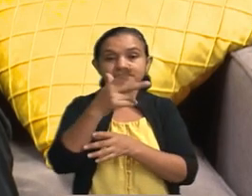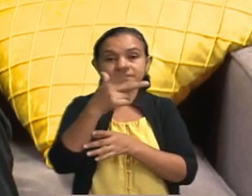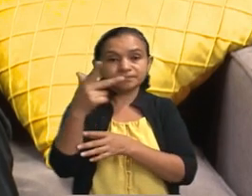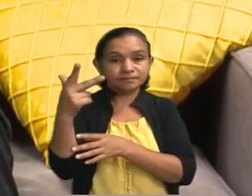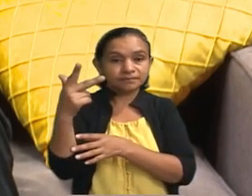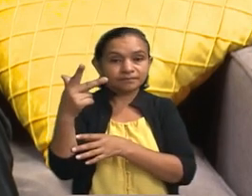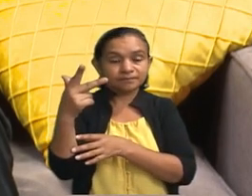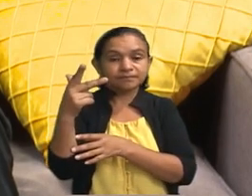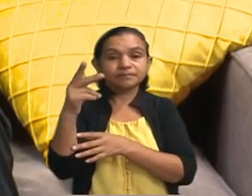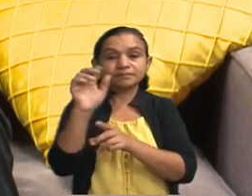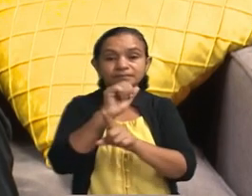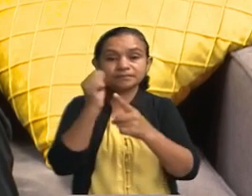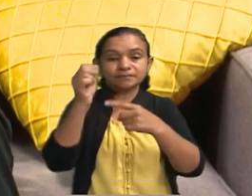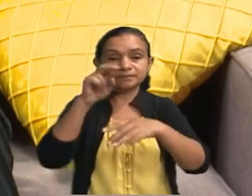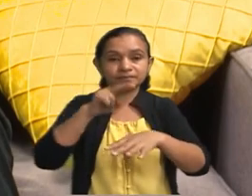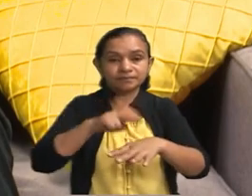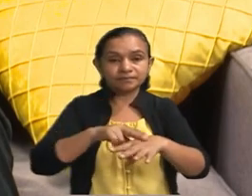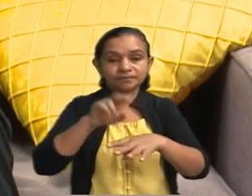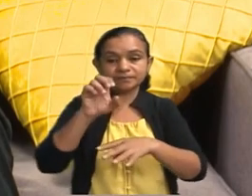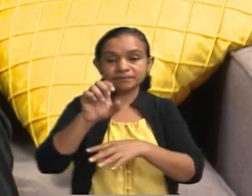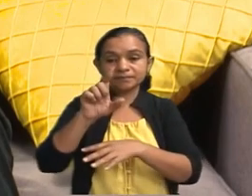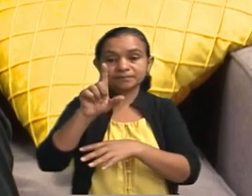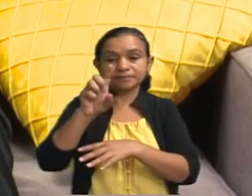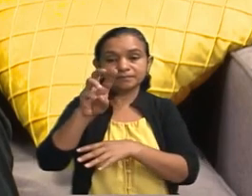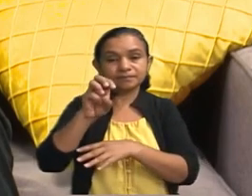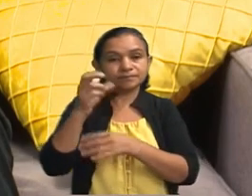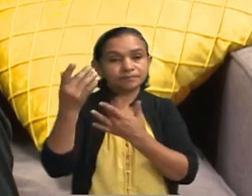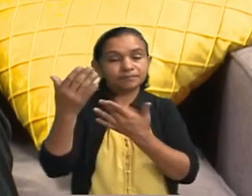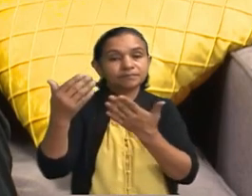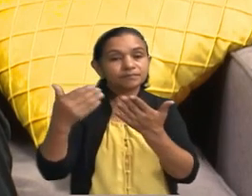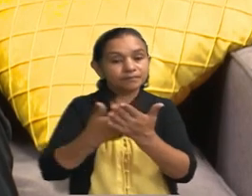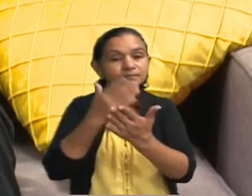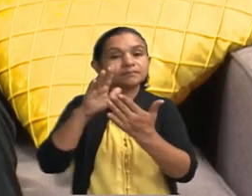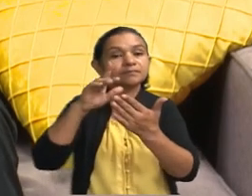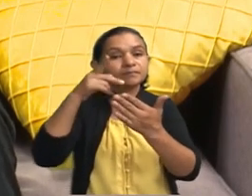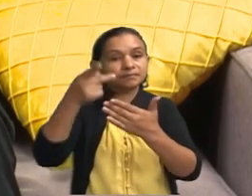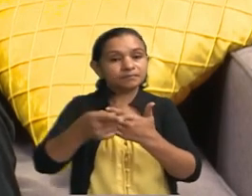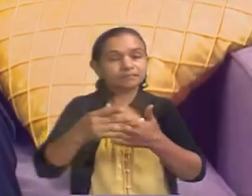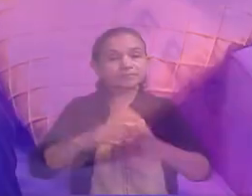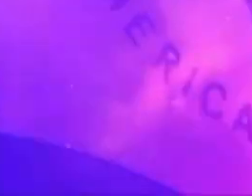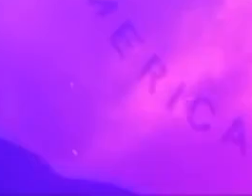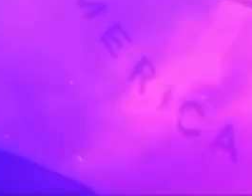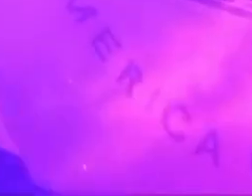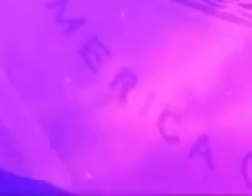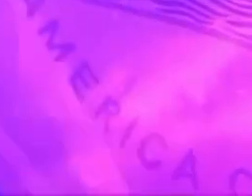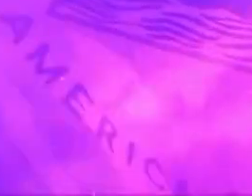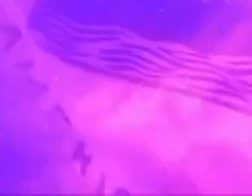parlamentario. El canal de la Asamblea Nacional estuvo con ustedes, Elmer Marcia, y les esperamos en una nueva edición.